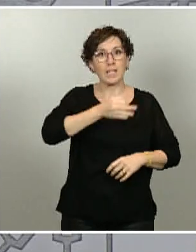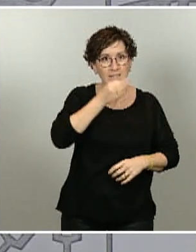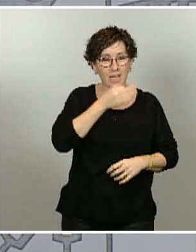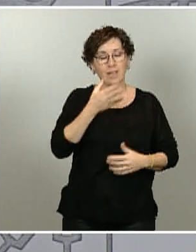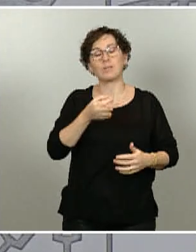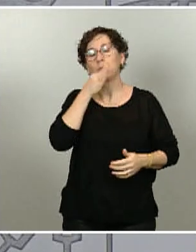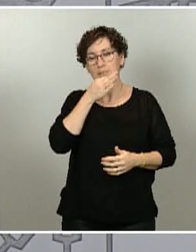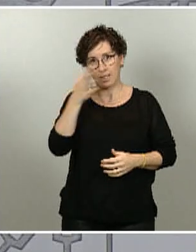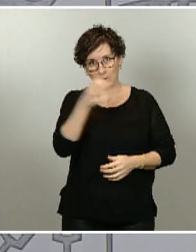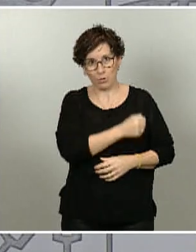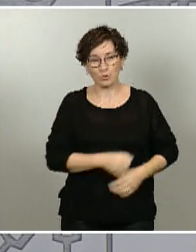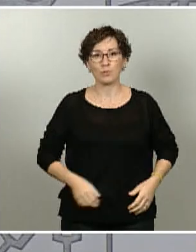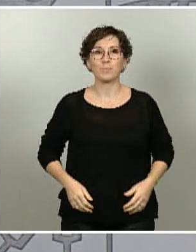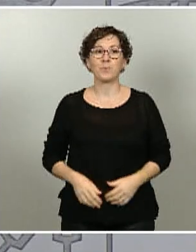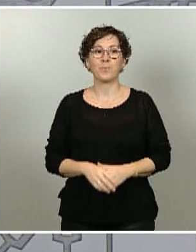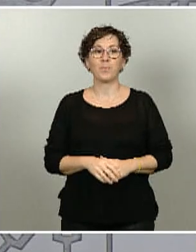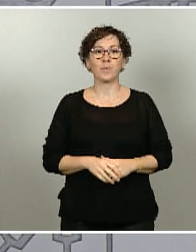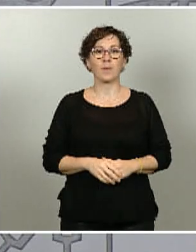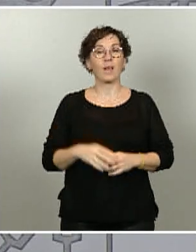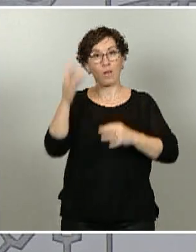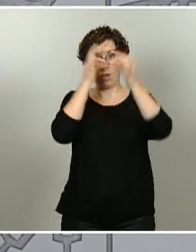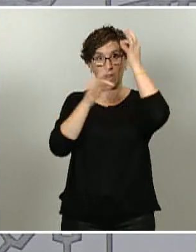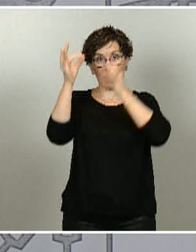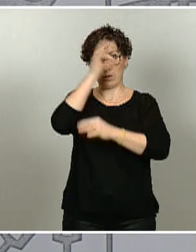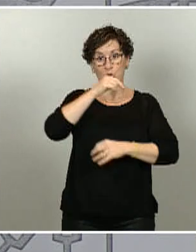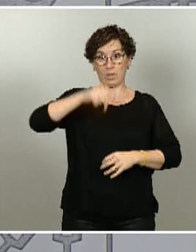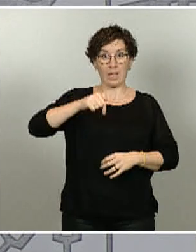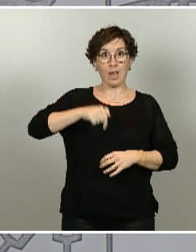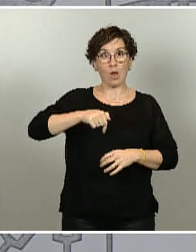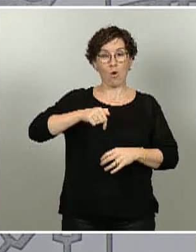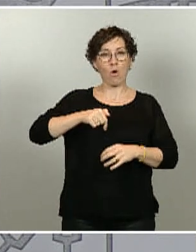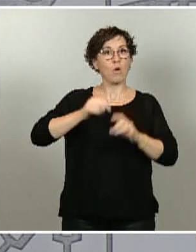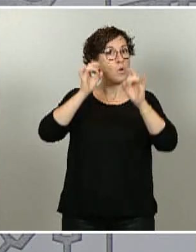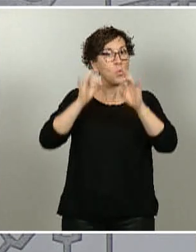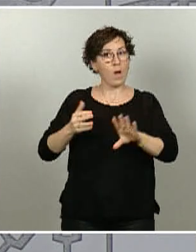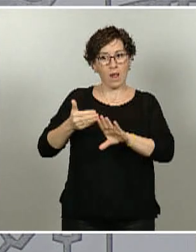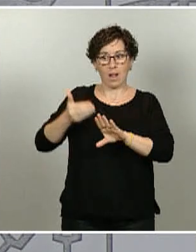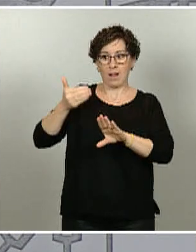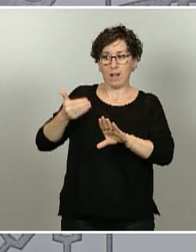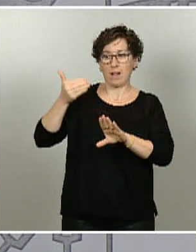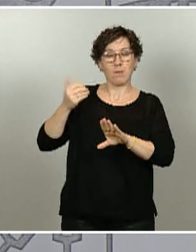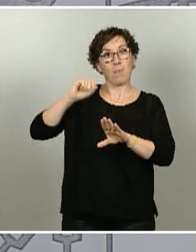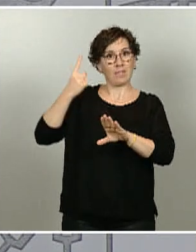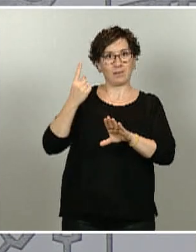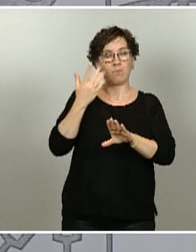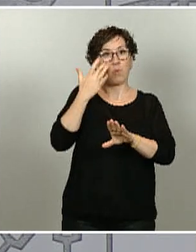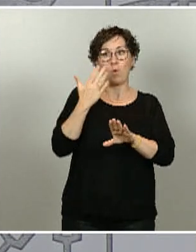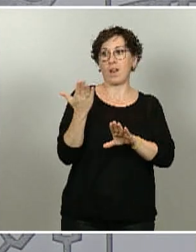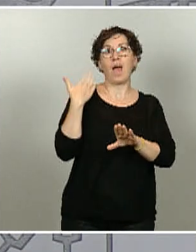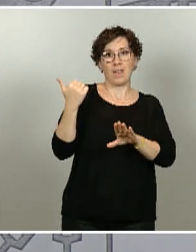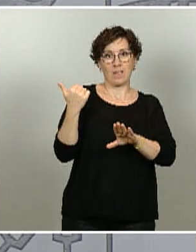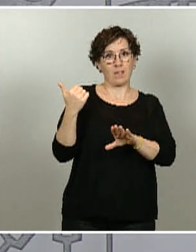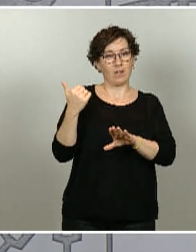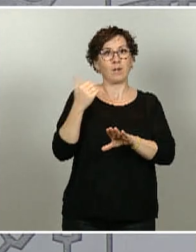Bueno, los datos de hoy se siguen con esta buena tendencia que hemos visto en los últimos días, sobre todo ayer, que vimos un descenso muy importante, casos por debajo